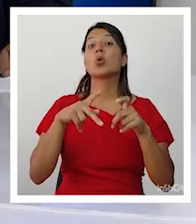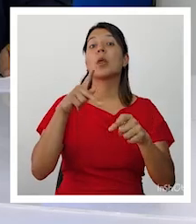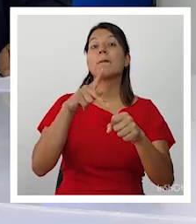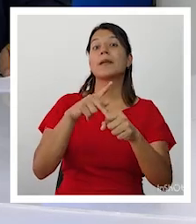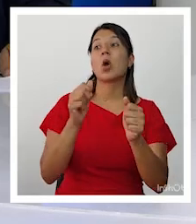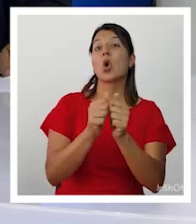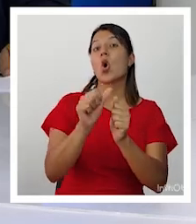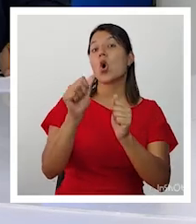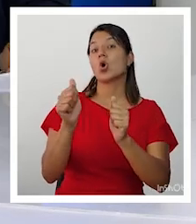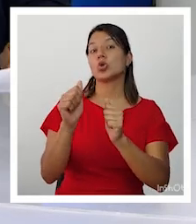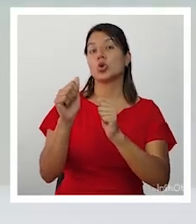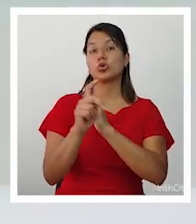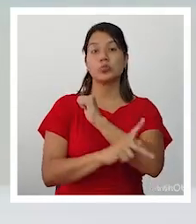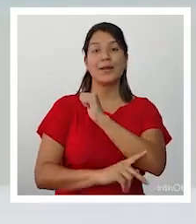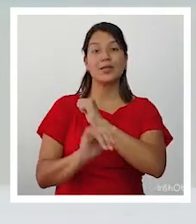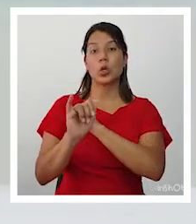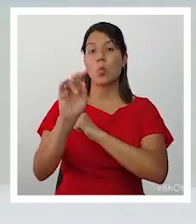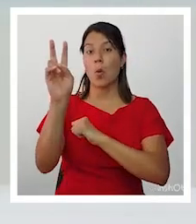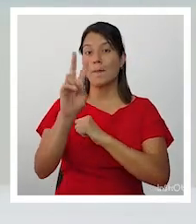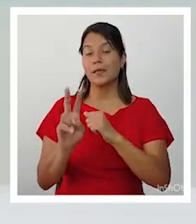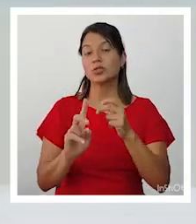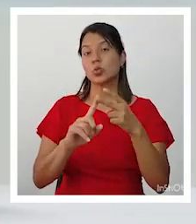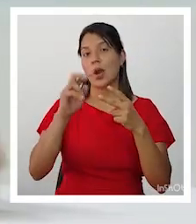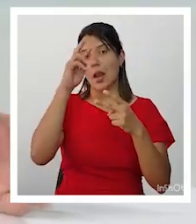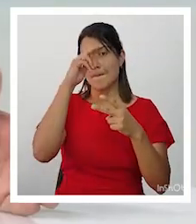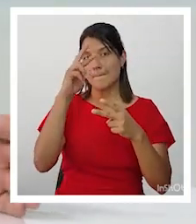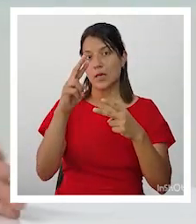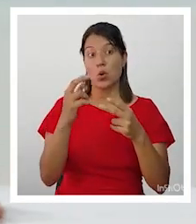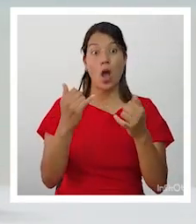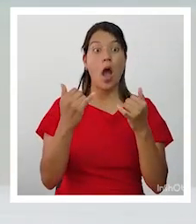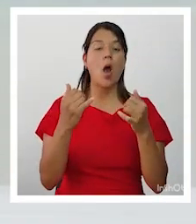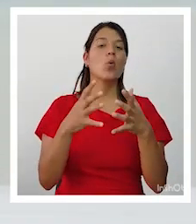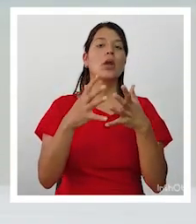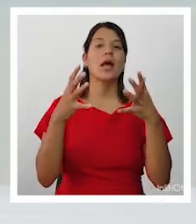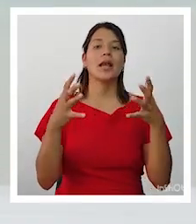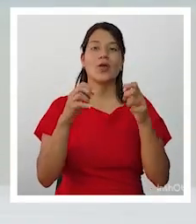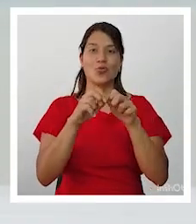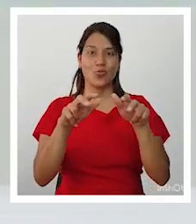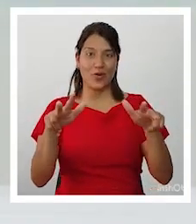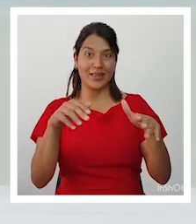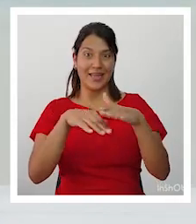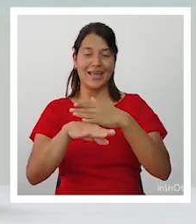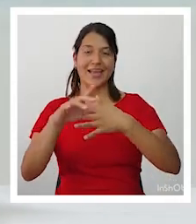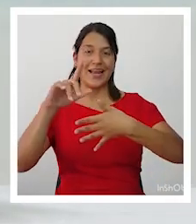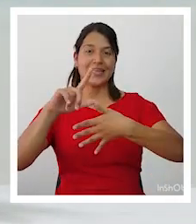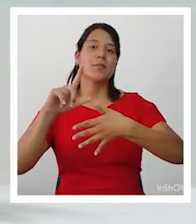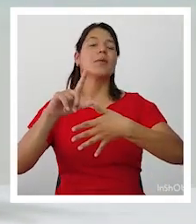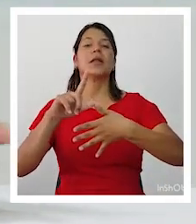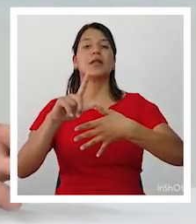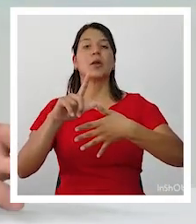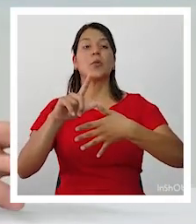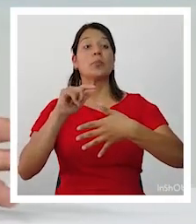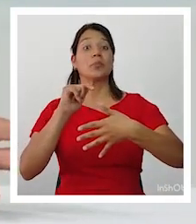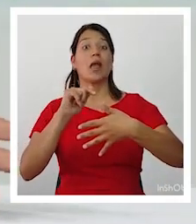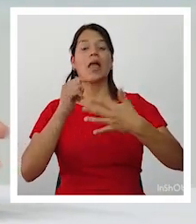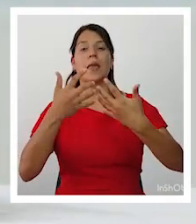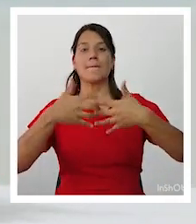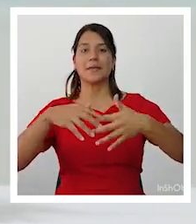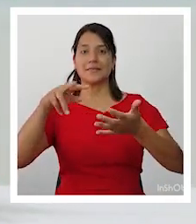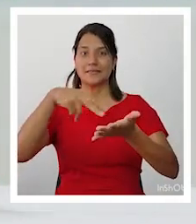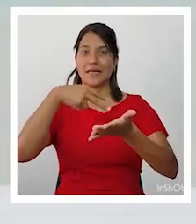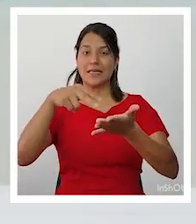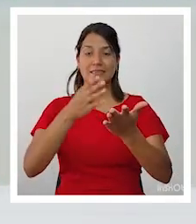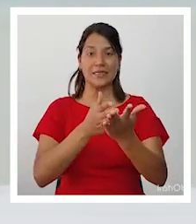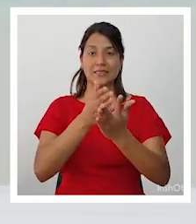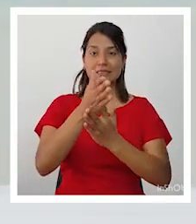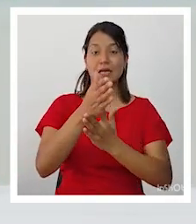tanto Venezuela, con México. Ahorita hay una gran red latinoamericana de compañías de danza accesible o